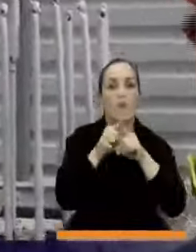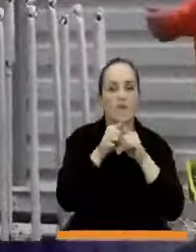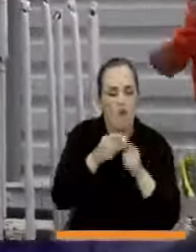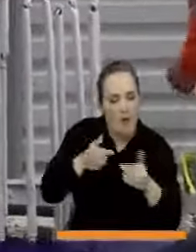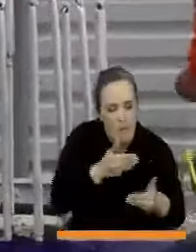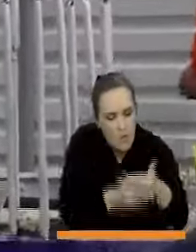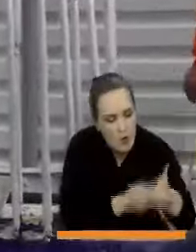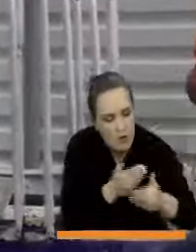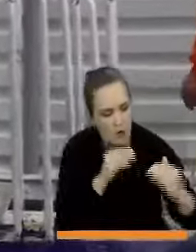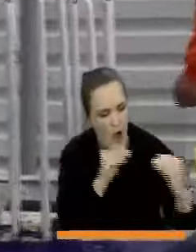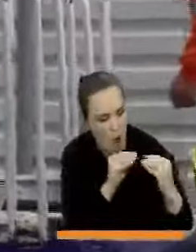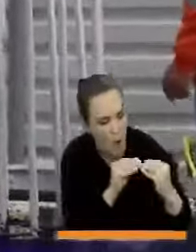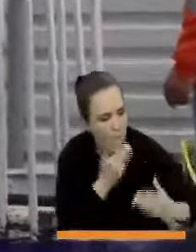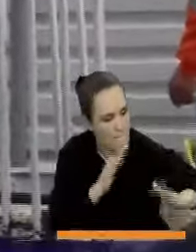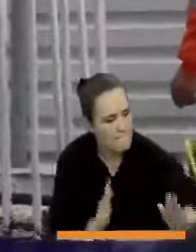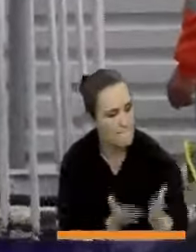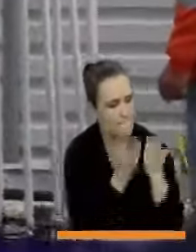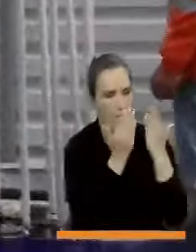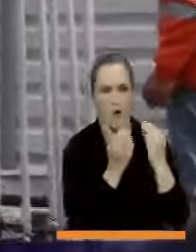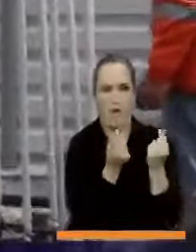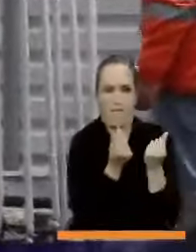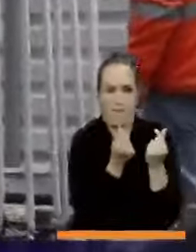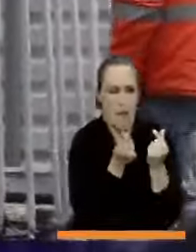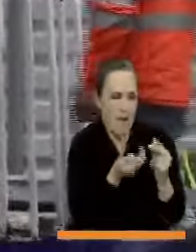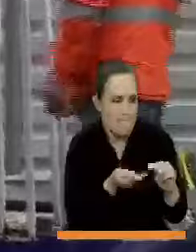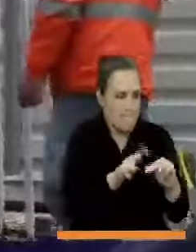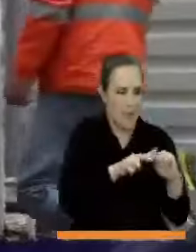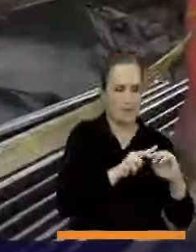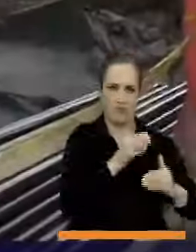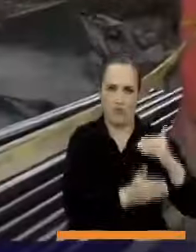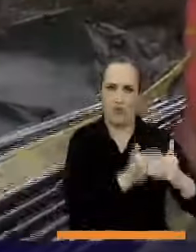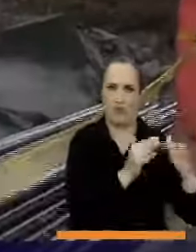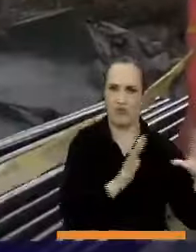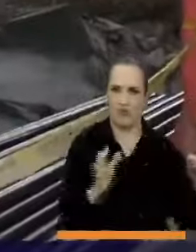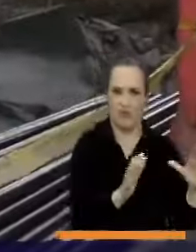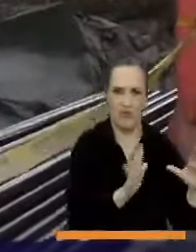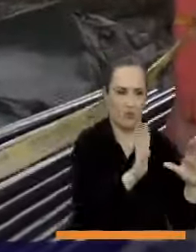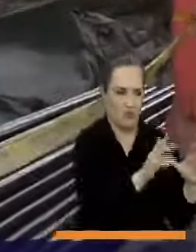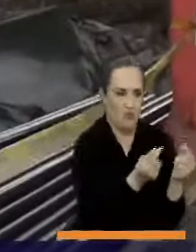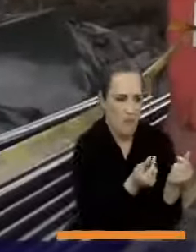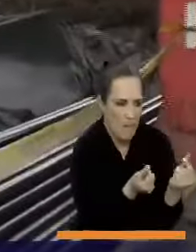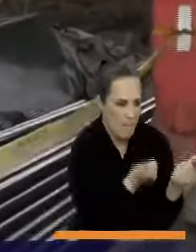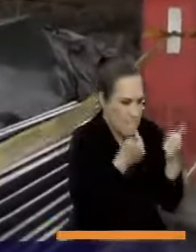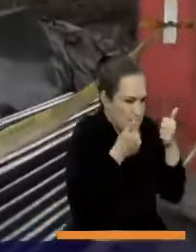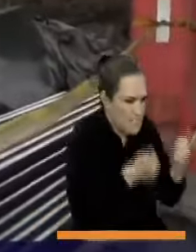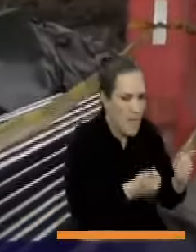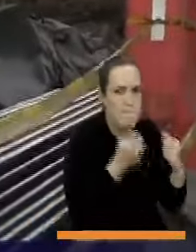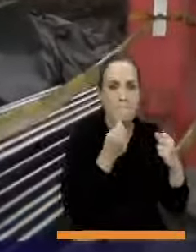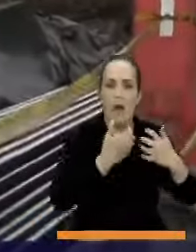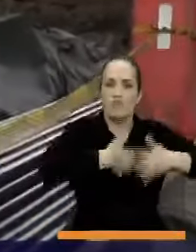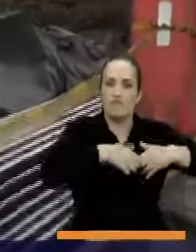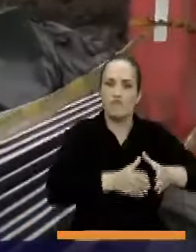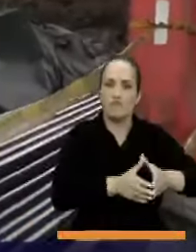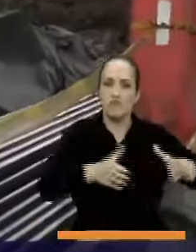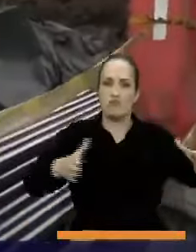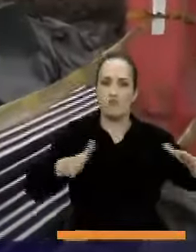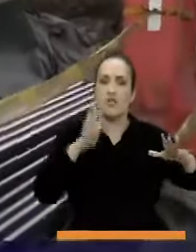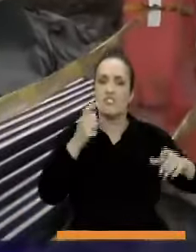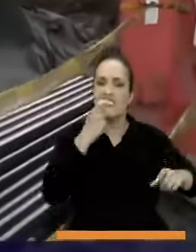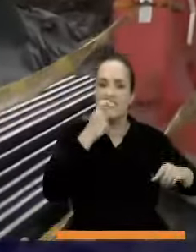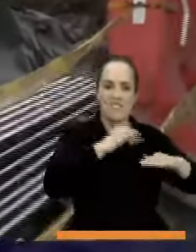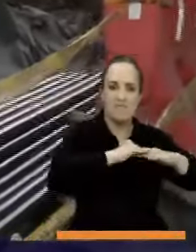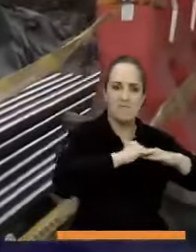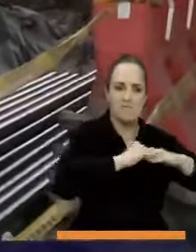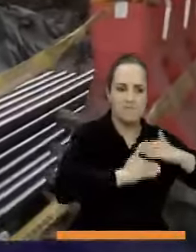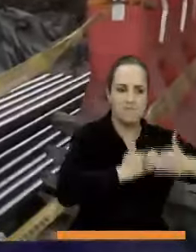de ruta hacia una mayor creación de valor agregado, enfocándose en el desarrollo de una industria de acero plano y la